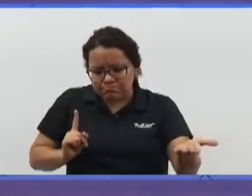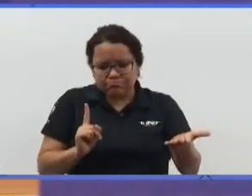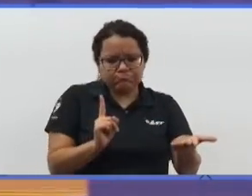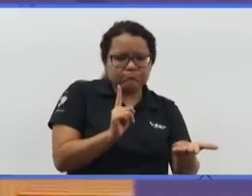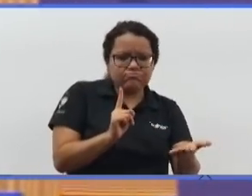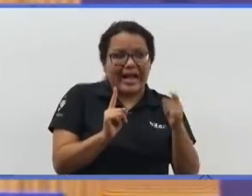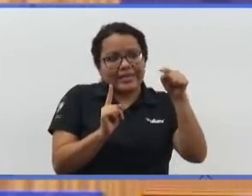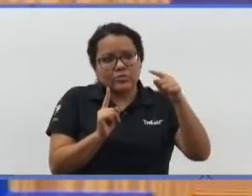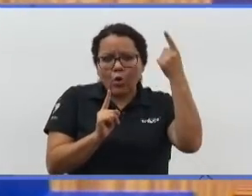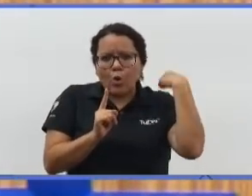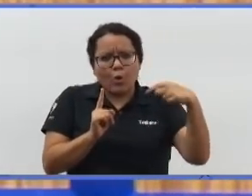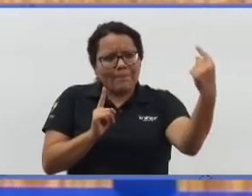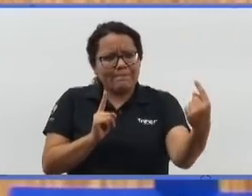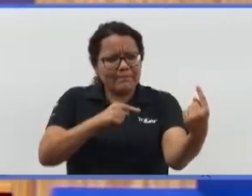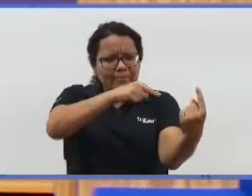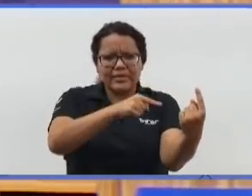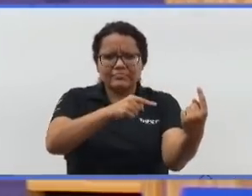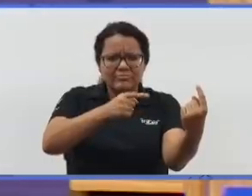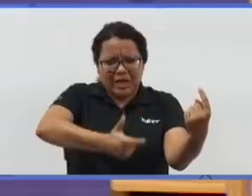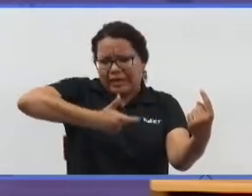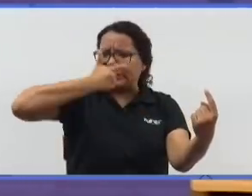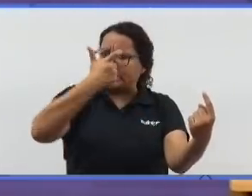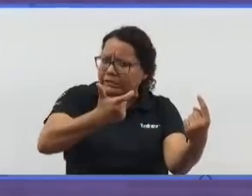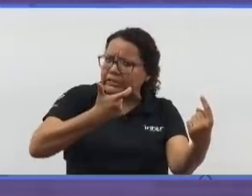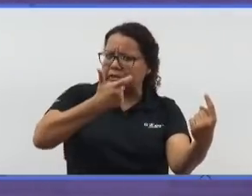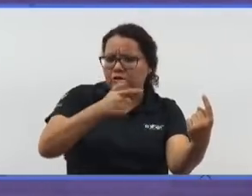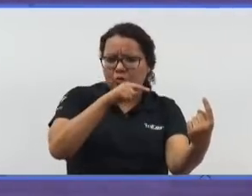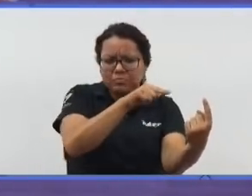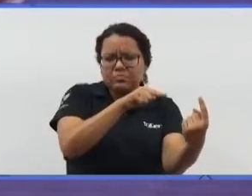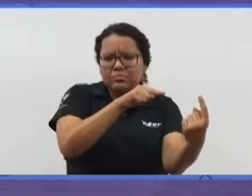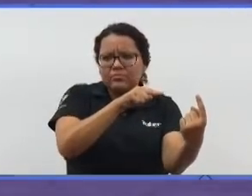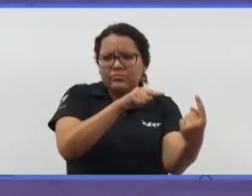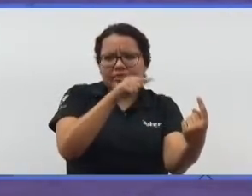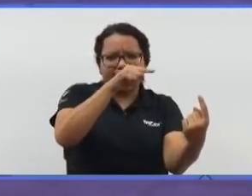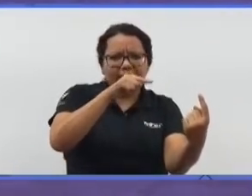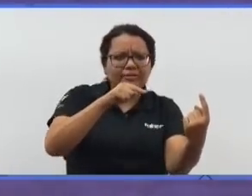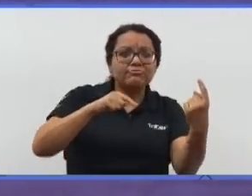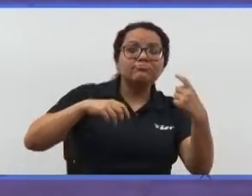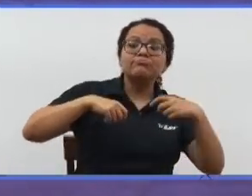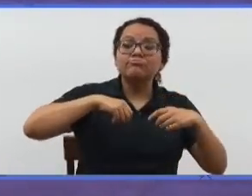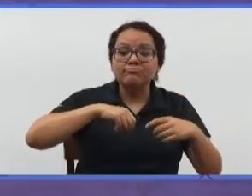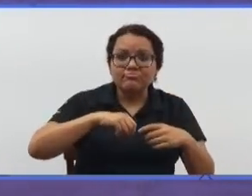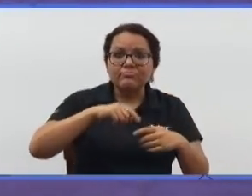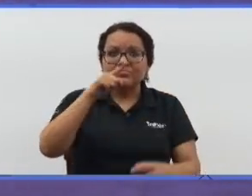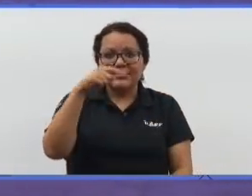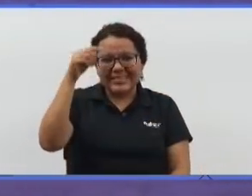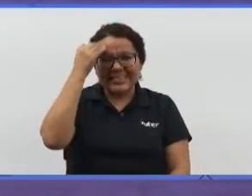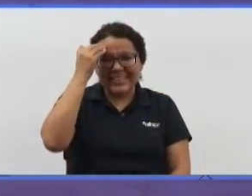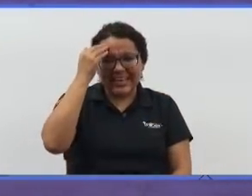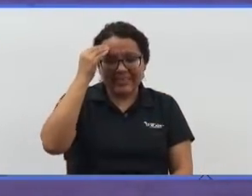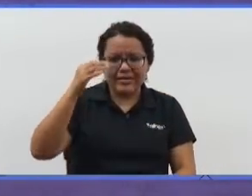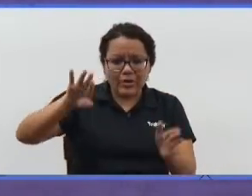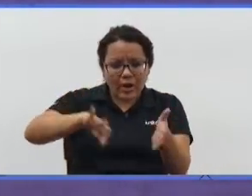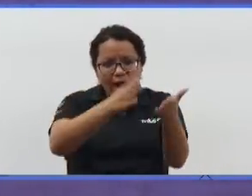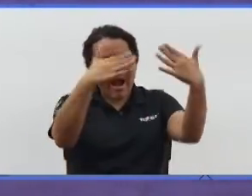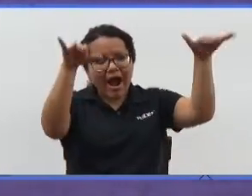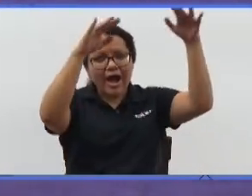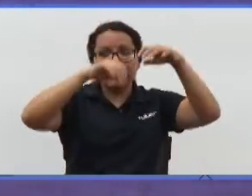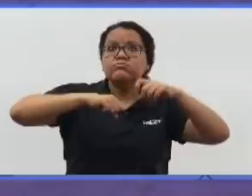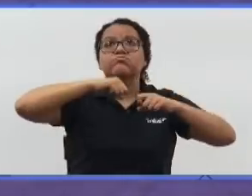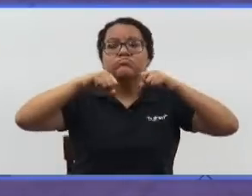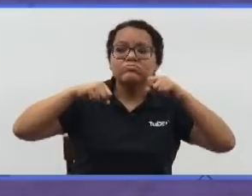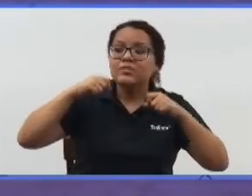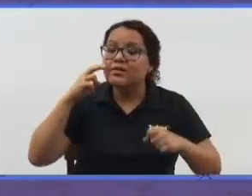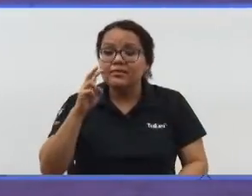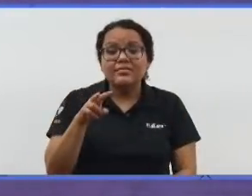un caballero que era publicano y rico y estaba encaramado del verbo arriba del palo alguien no entiende cómo